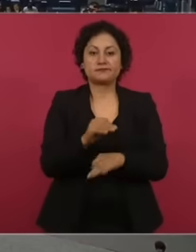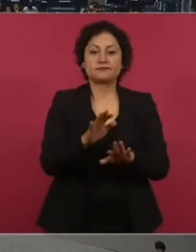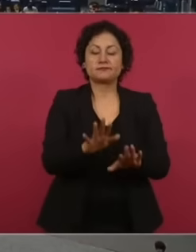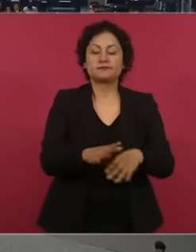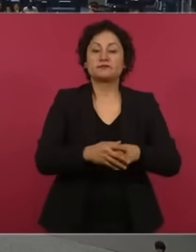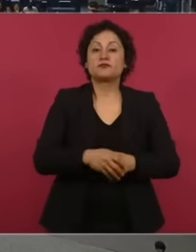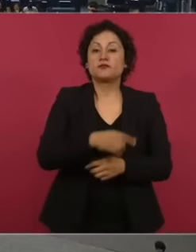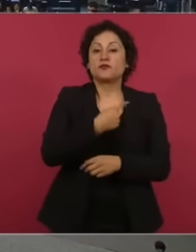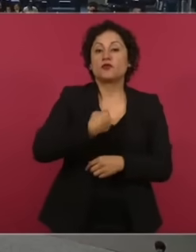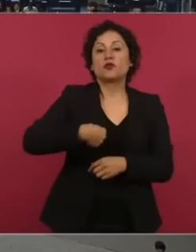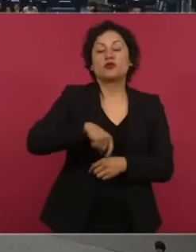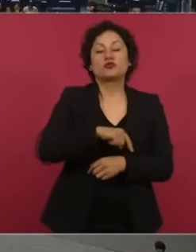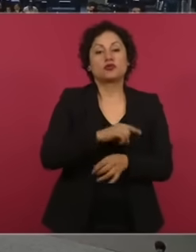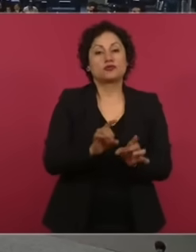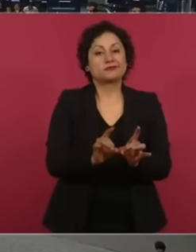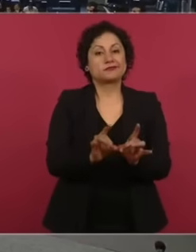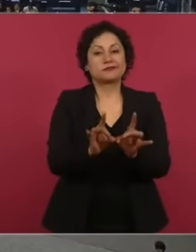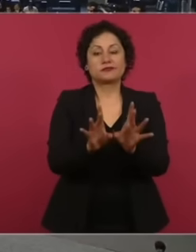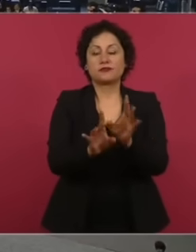que,